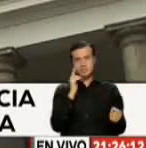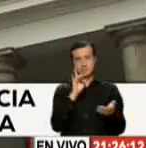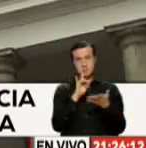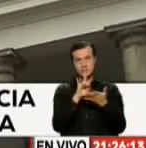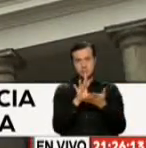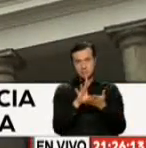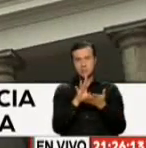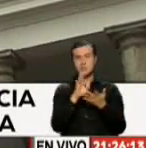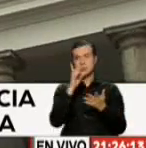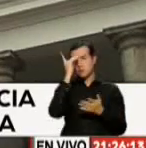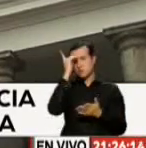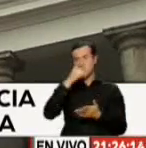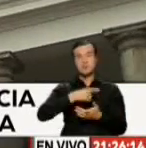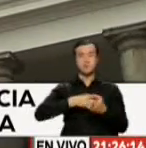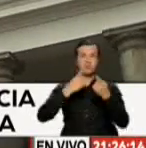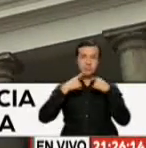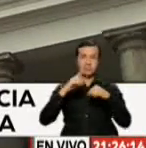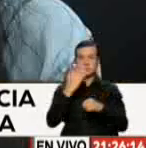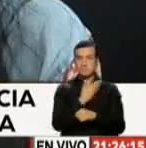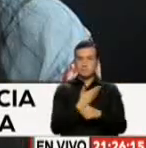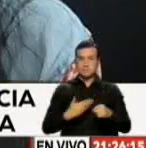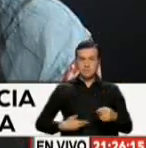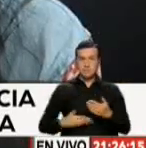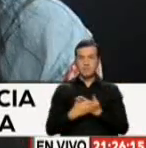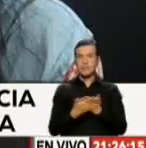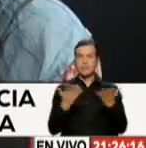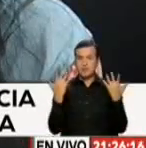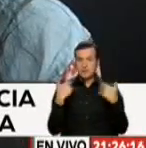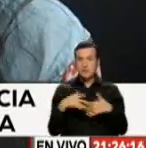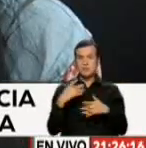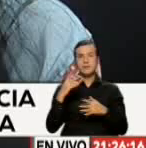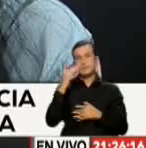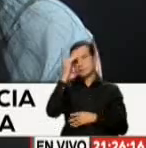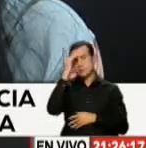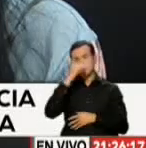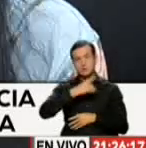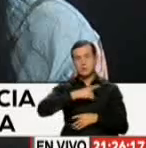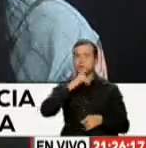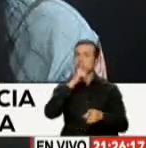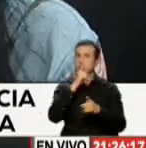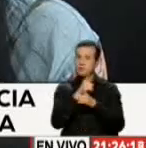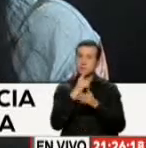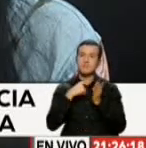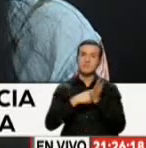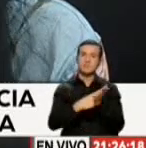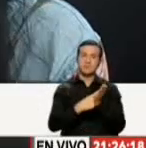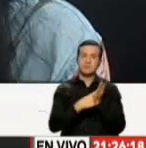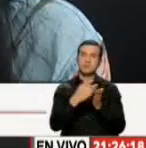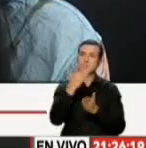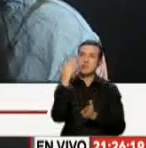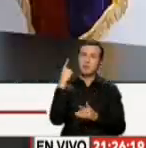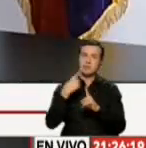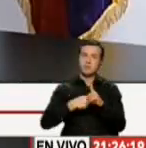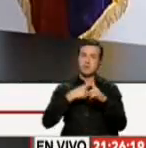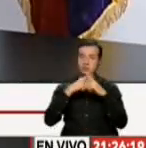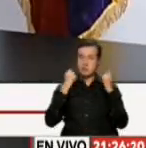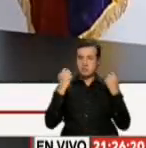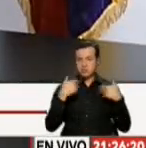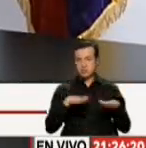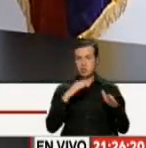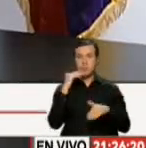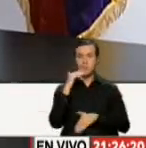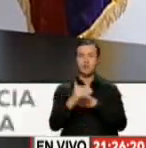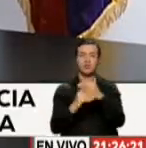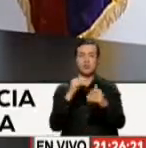como parte de las medidas anunciadas por el Ejecutivo. Esta era una medida que ciertamente se venía discutiendo desde el mes de marzo. Sobre los